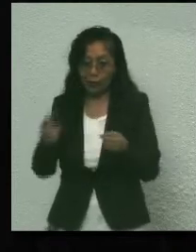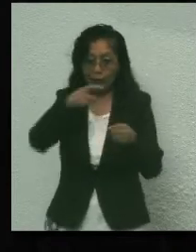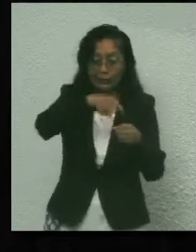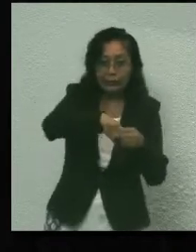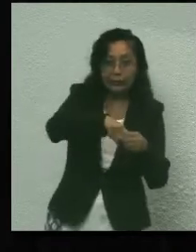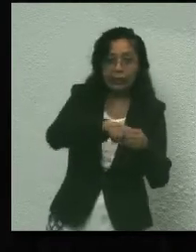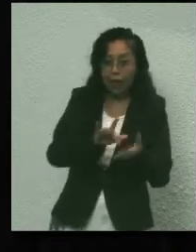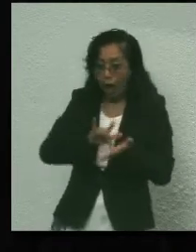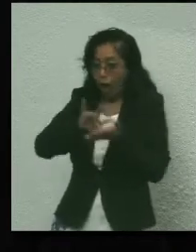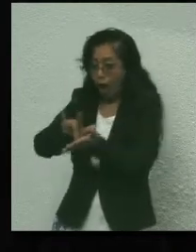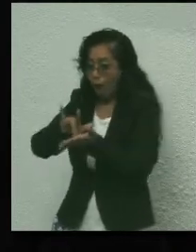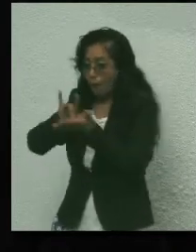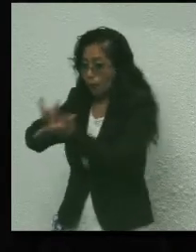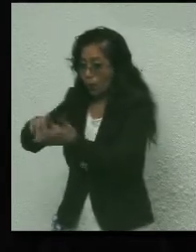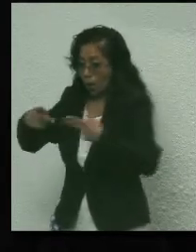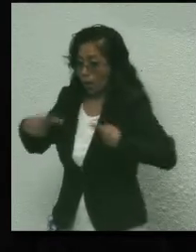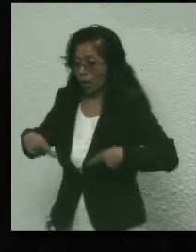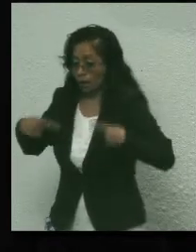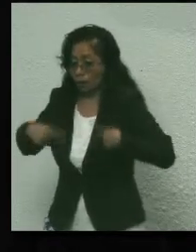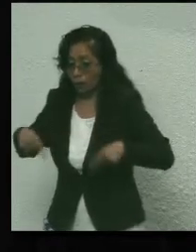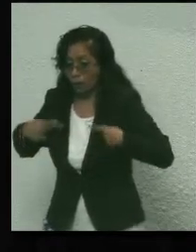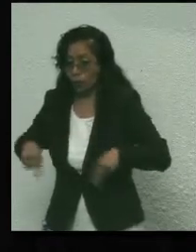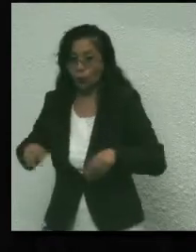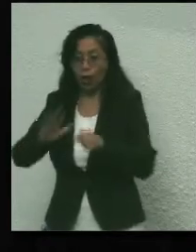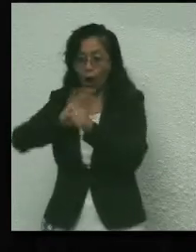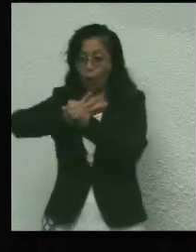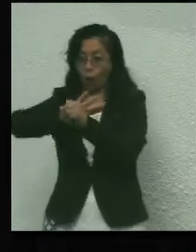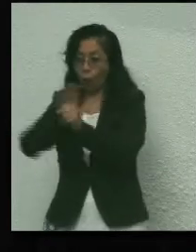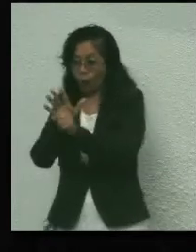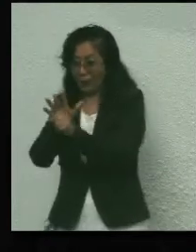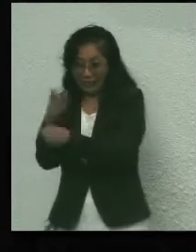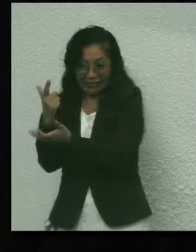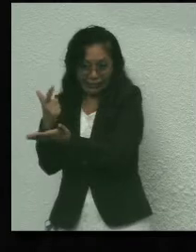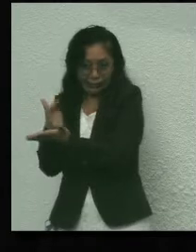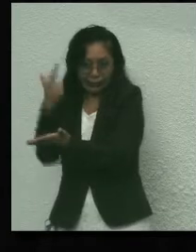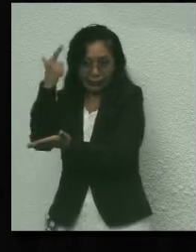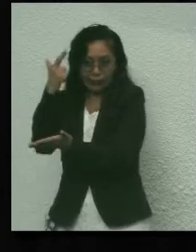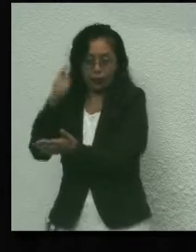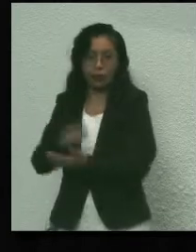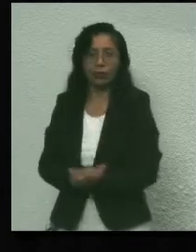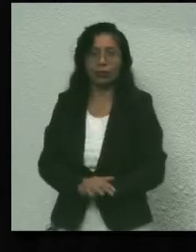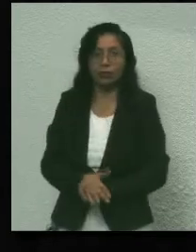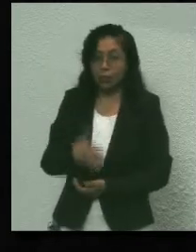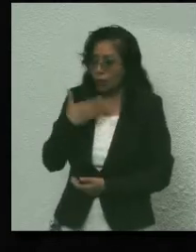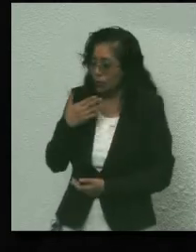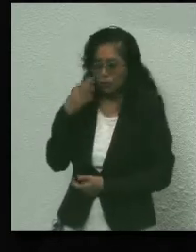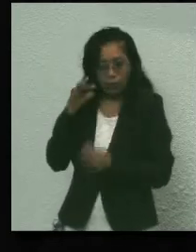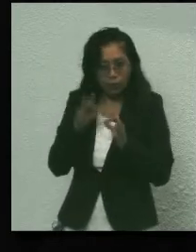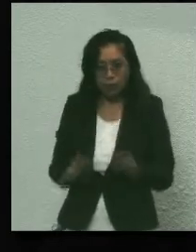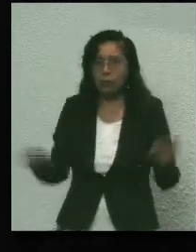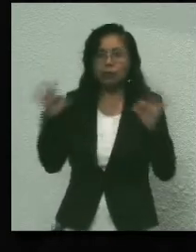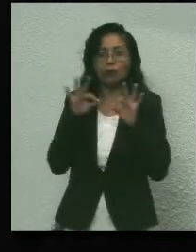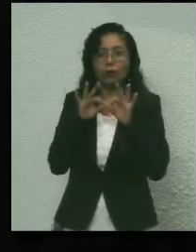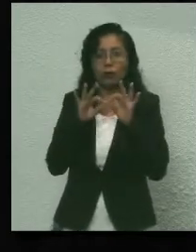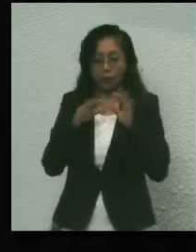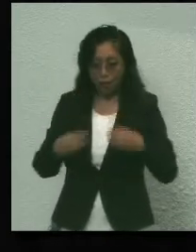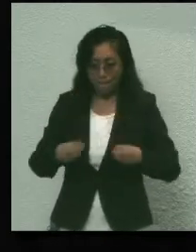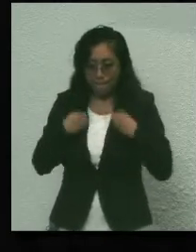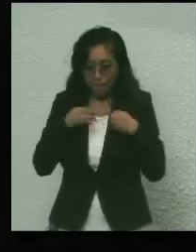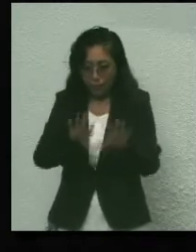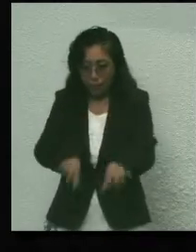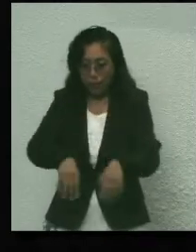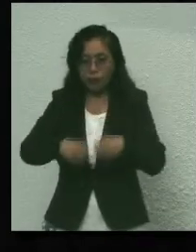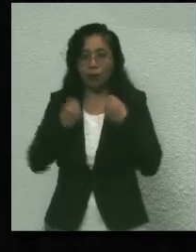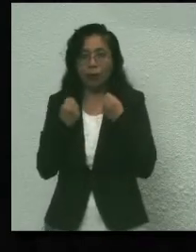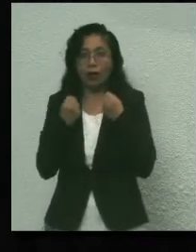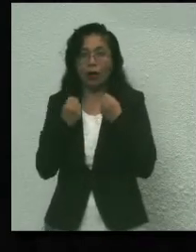graves de personas contagiadas por el COVID-19. Es aplausible salvar vidas, sí los insumos necesarios,